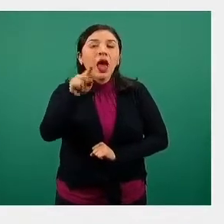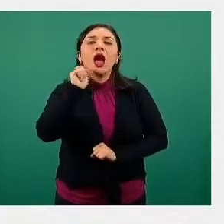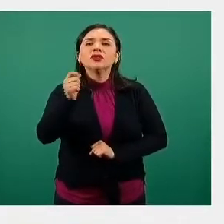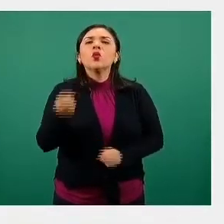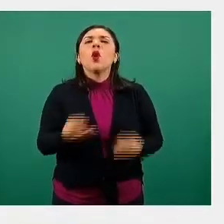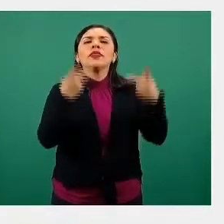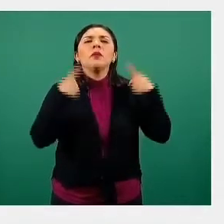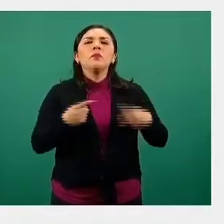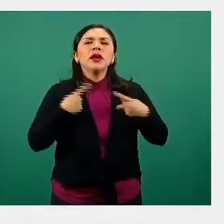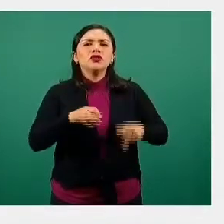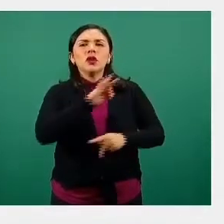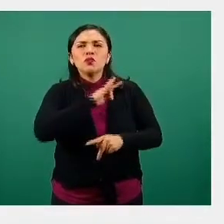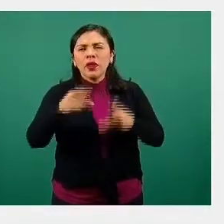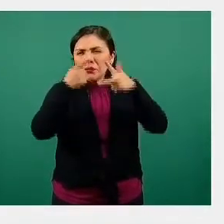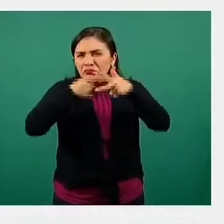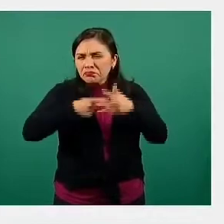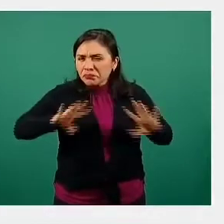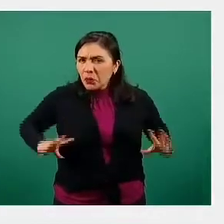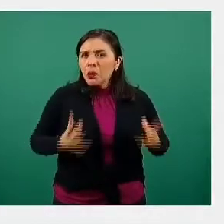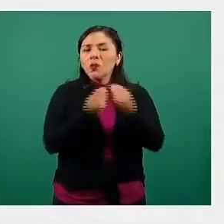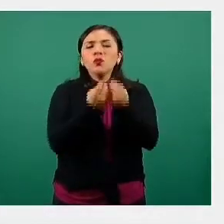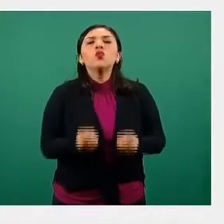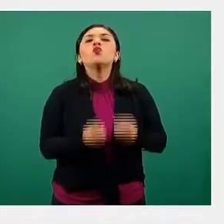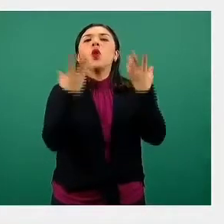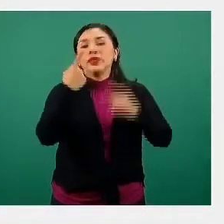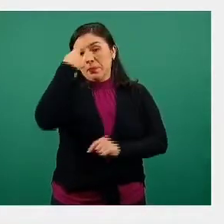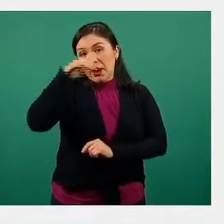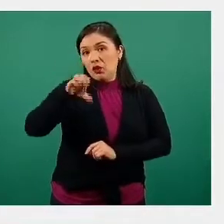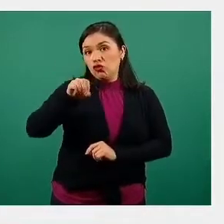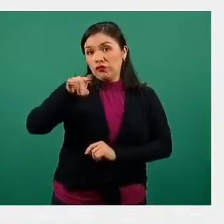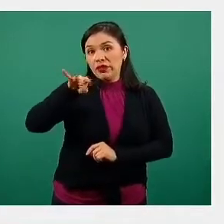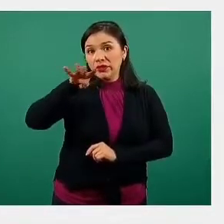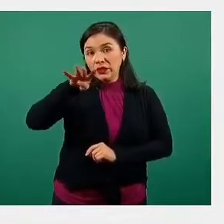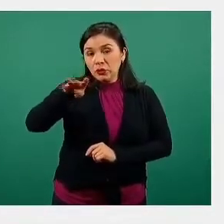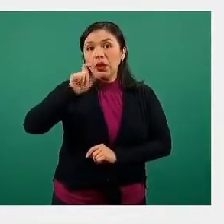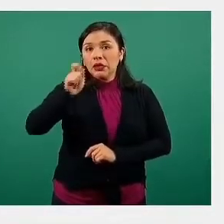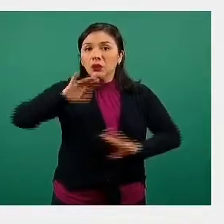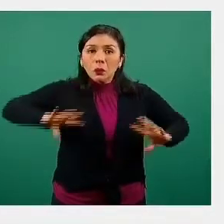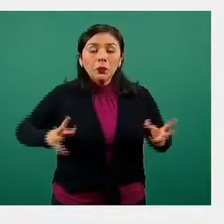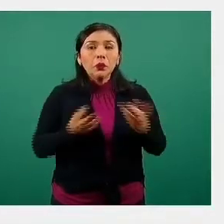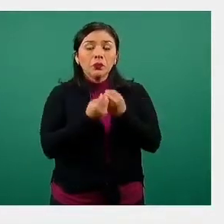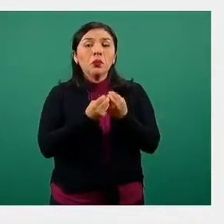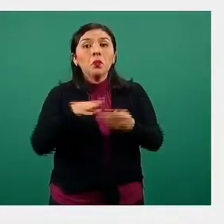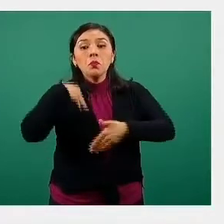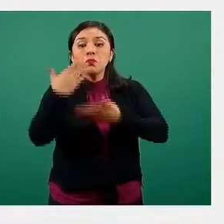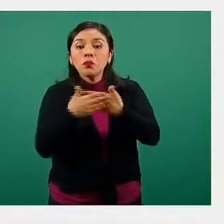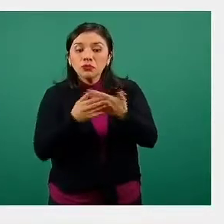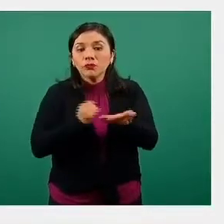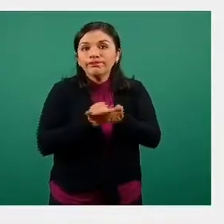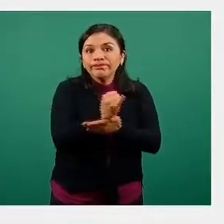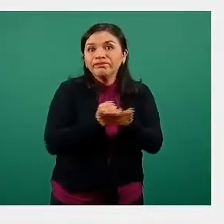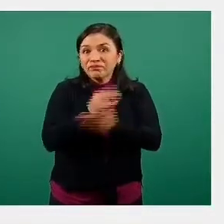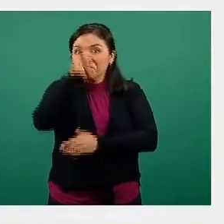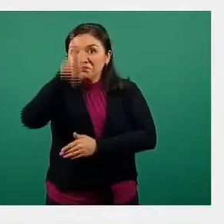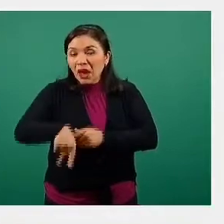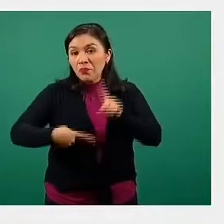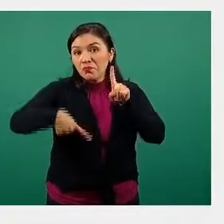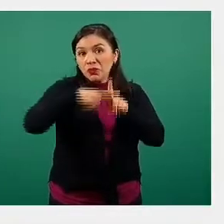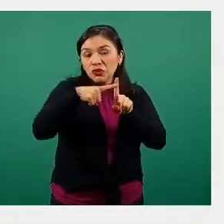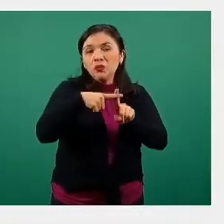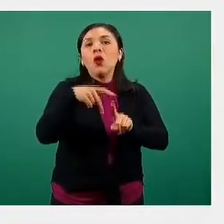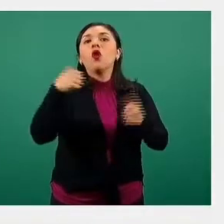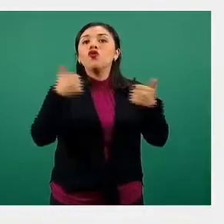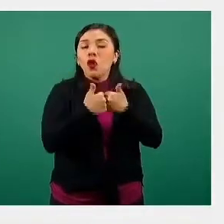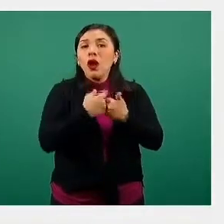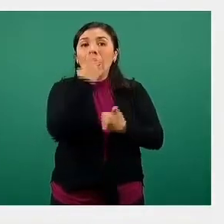estimados de COVID-19. Estamos hablando de casos que se estarían ya confirmando y que en base a la información